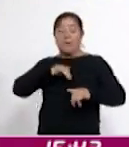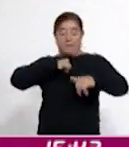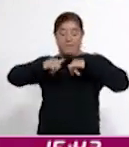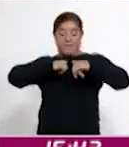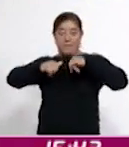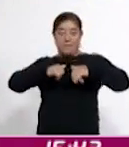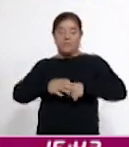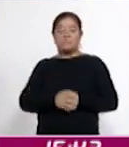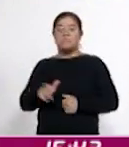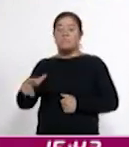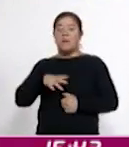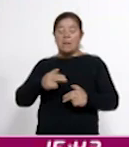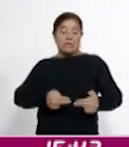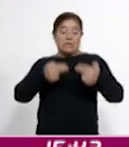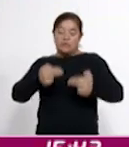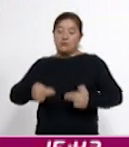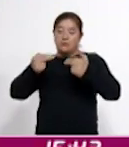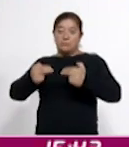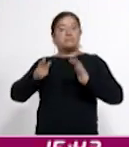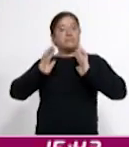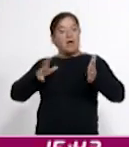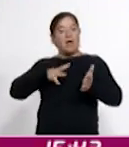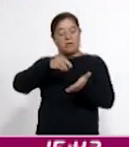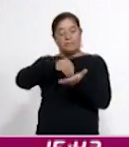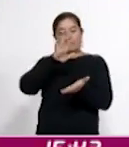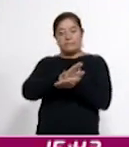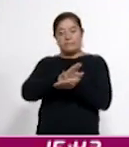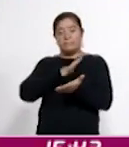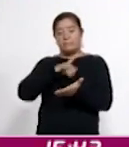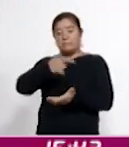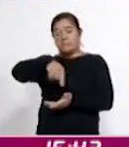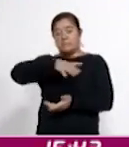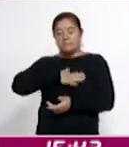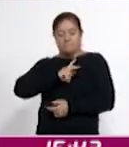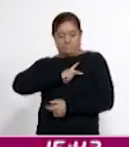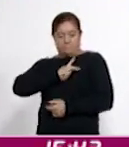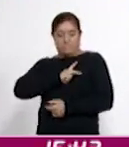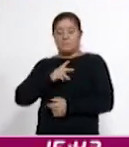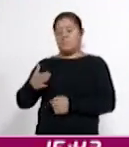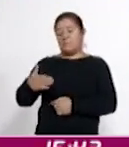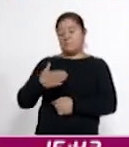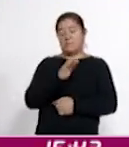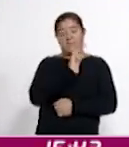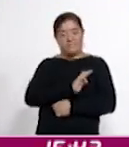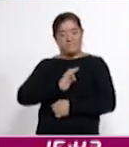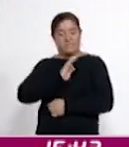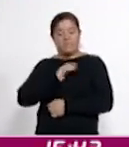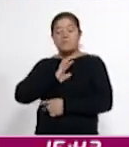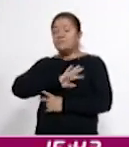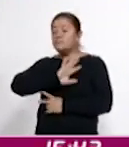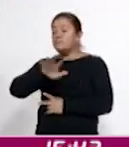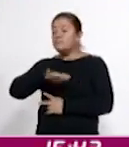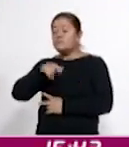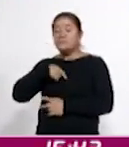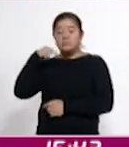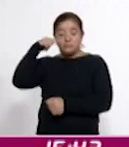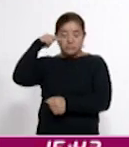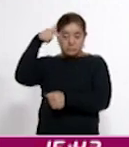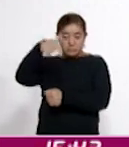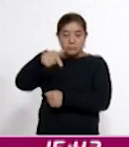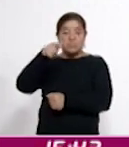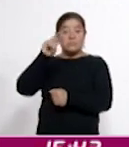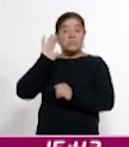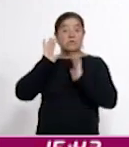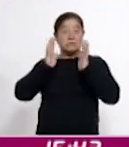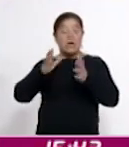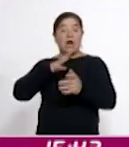y los negocios, ya hay negocios establecidos. En nuestro caso, la Carpa Feliz, lo buscan y aparecemos en el mapa.